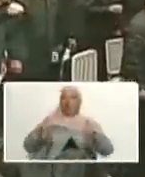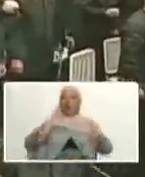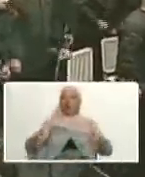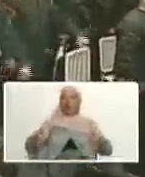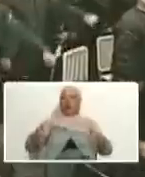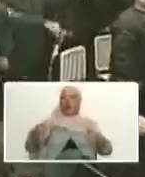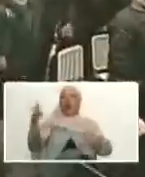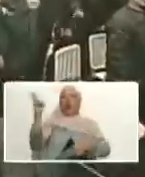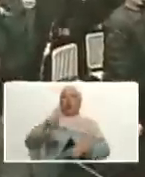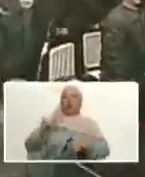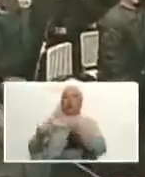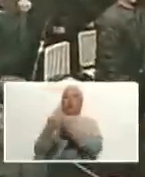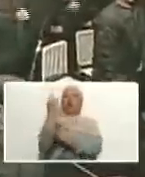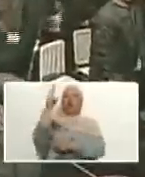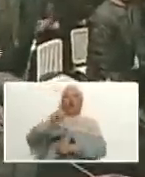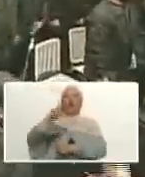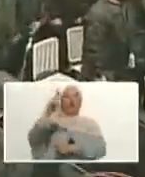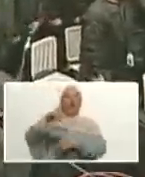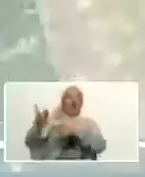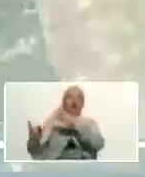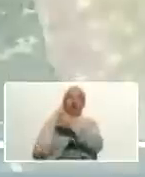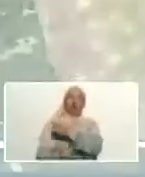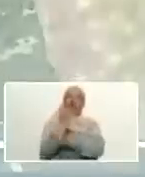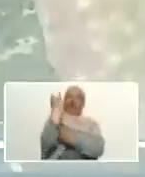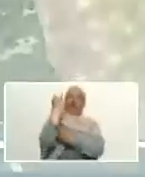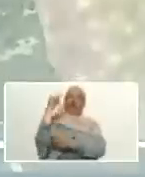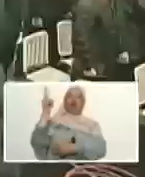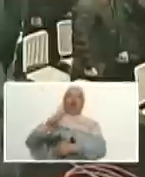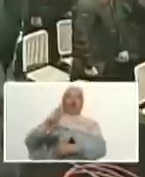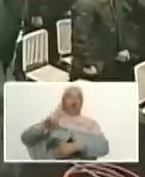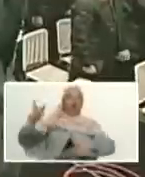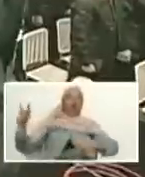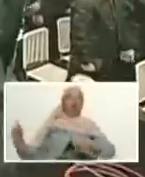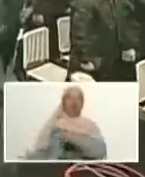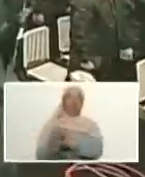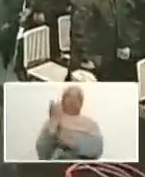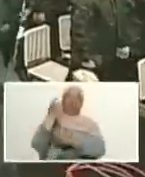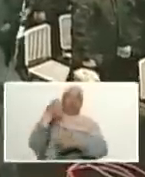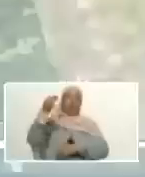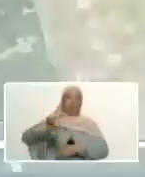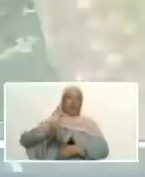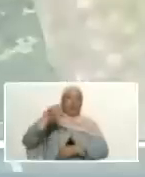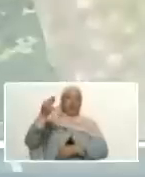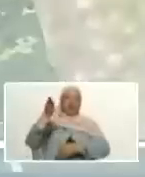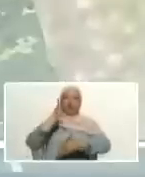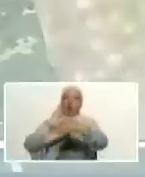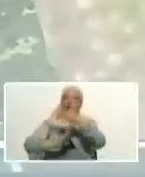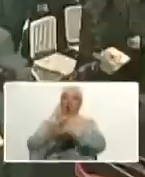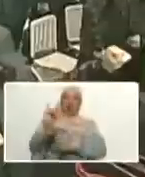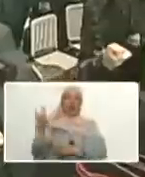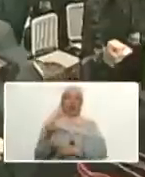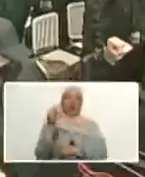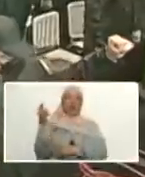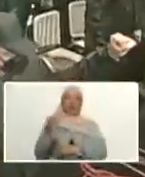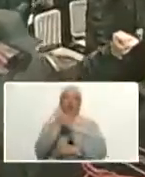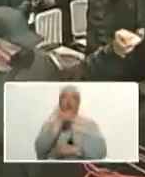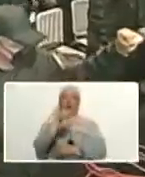¡Leales siempre! ¡Leales siempre! ¡Leales siempre!